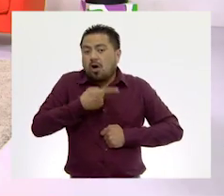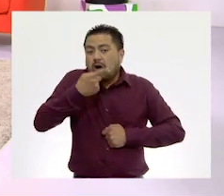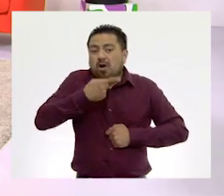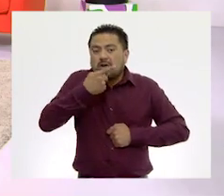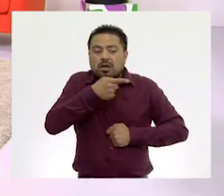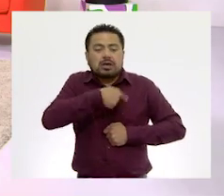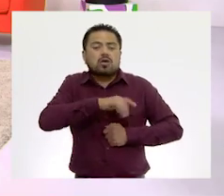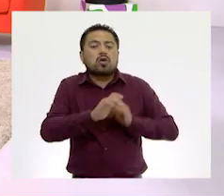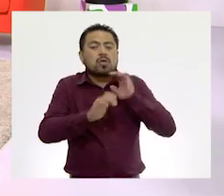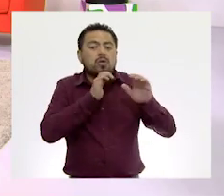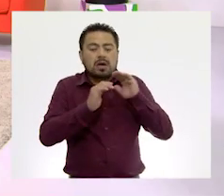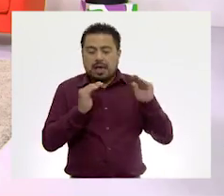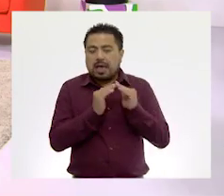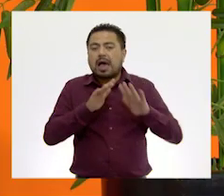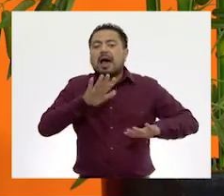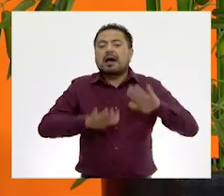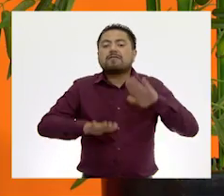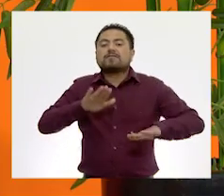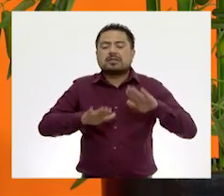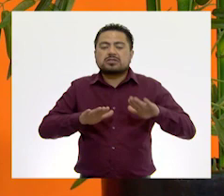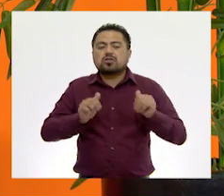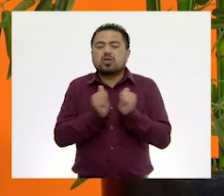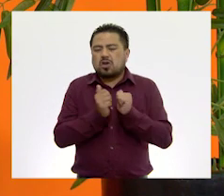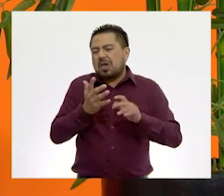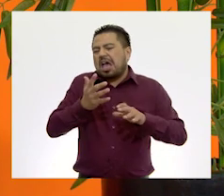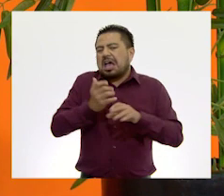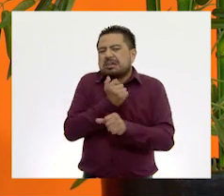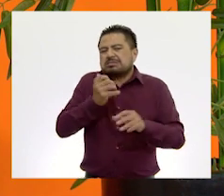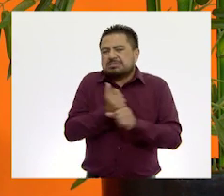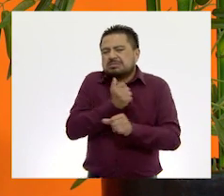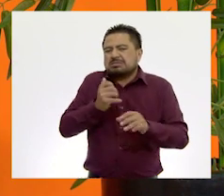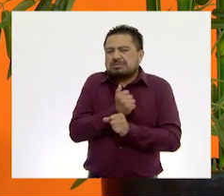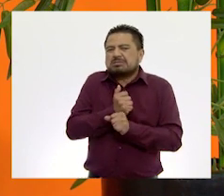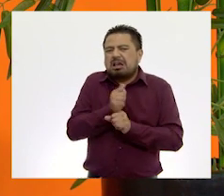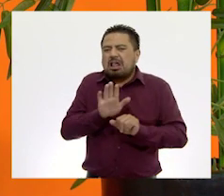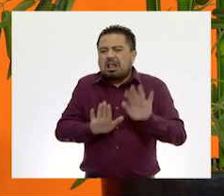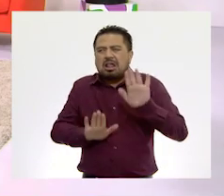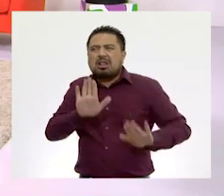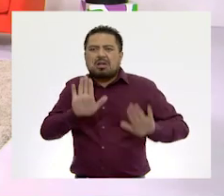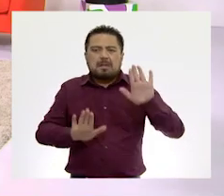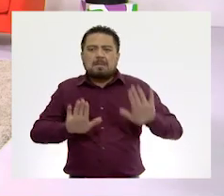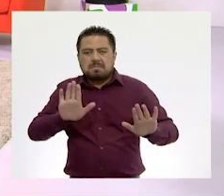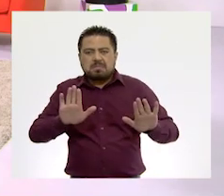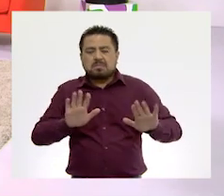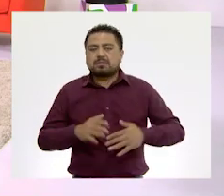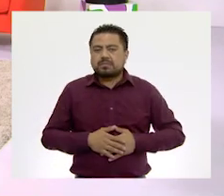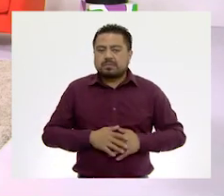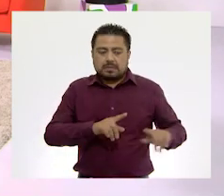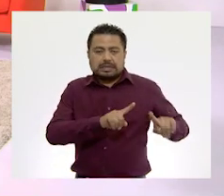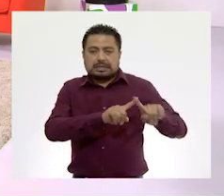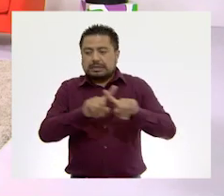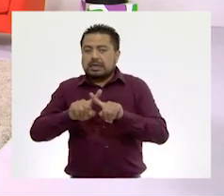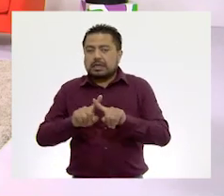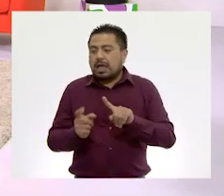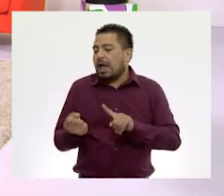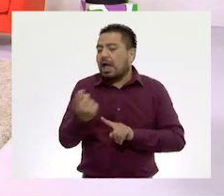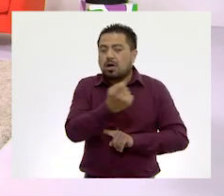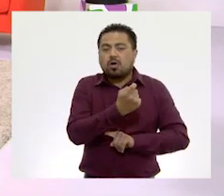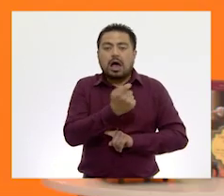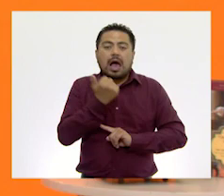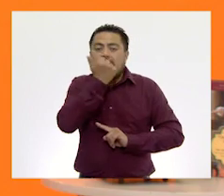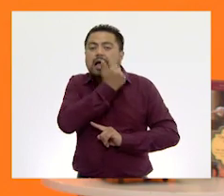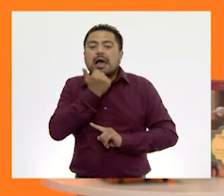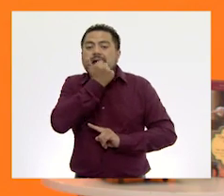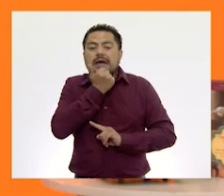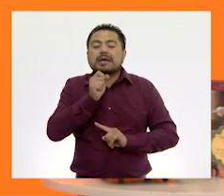se comunican en casa a veces mediante señas caseras, a veces mediante mímica. Distinto a algunos otros de nuestros alumnos,